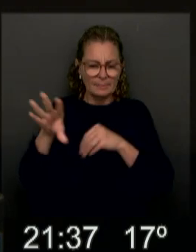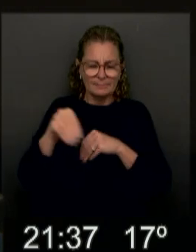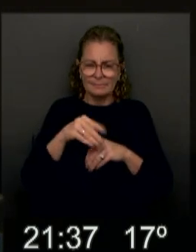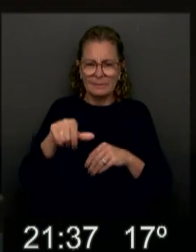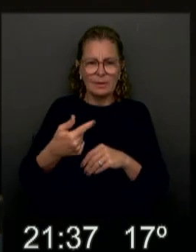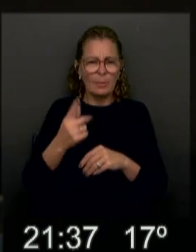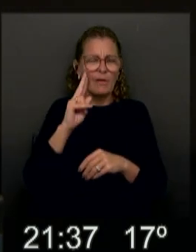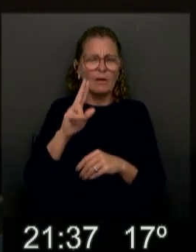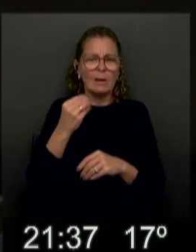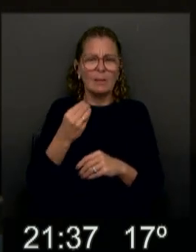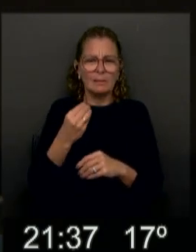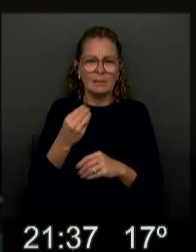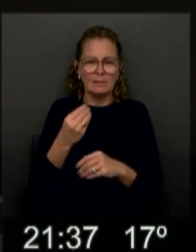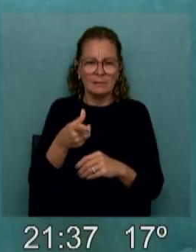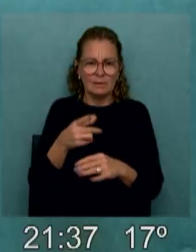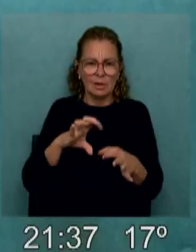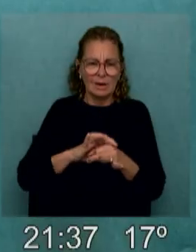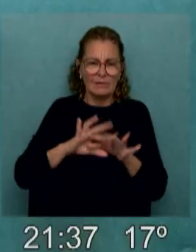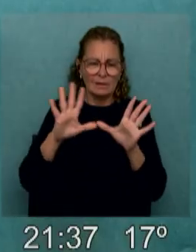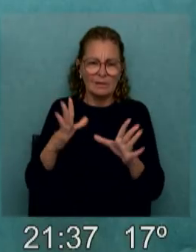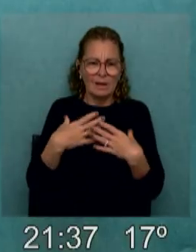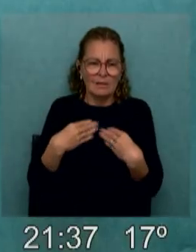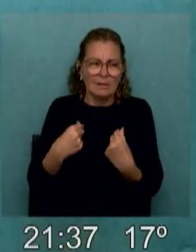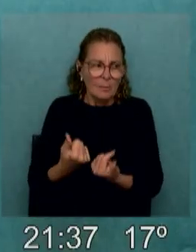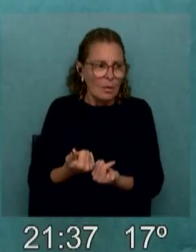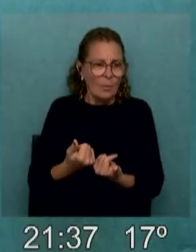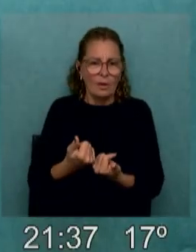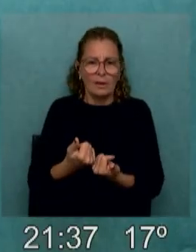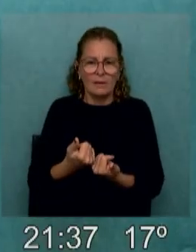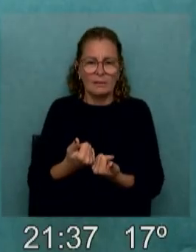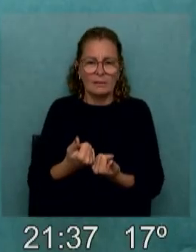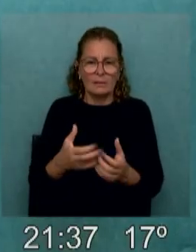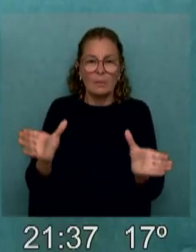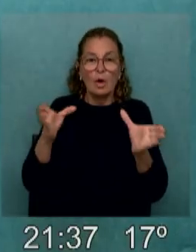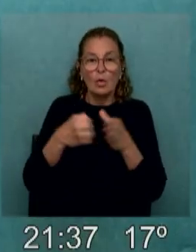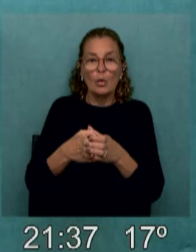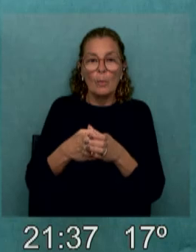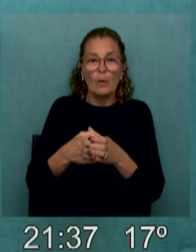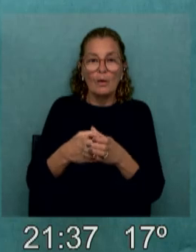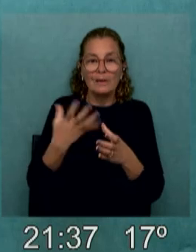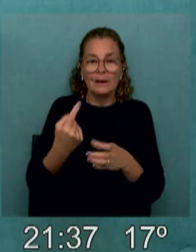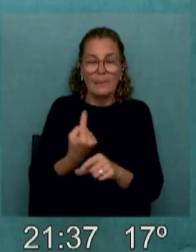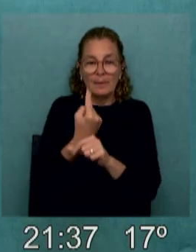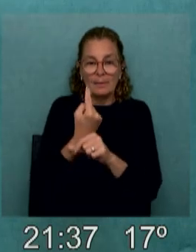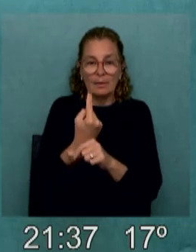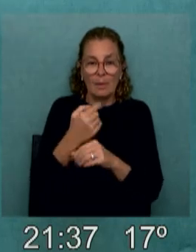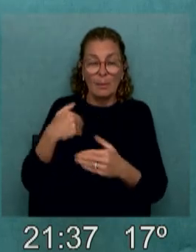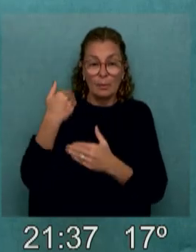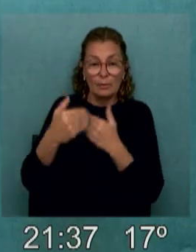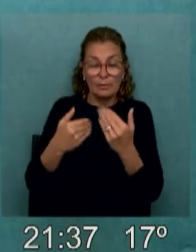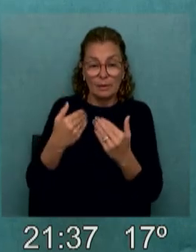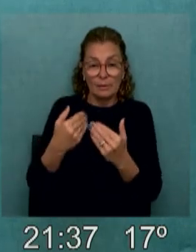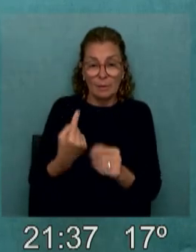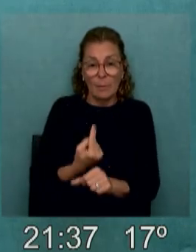Sí. En eso está la libertad. Sentimos como que la banda prefiere primero que el proceso de creativo sea